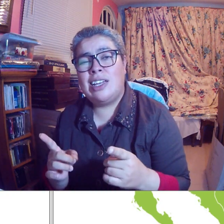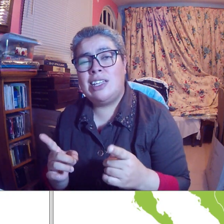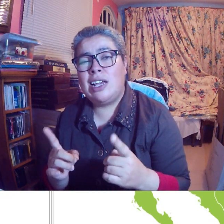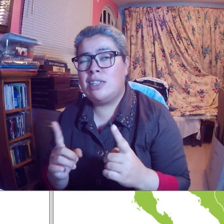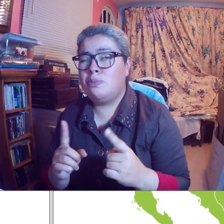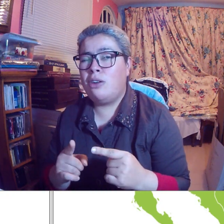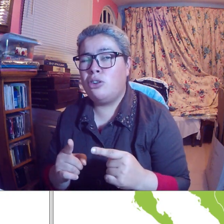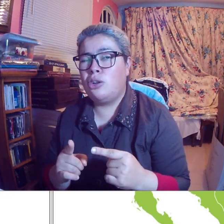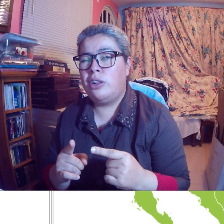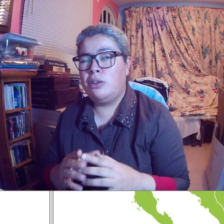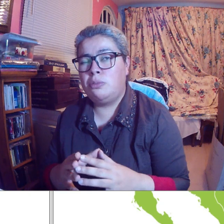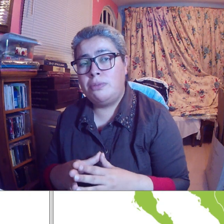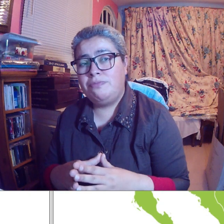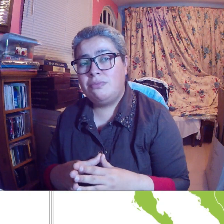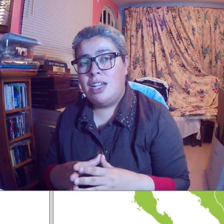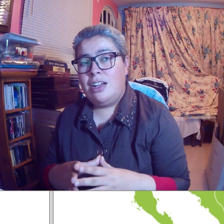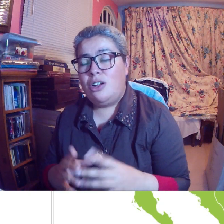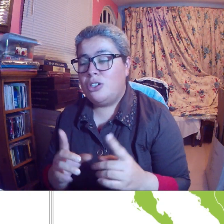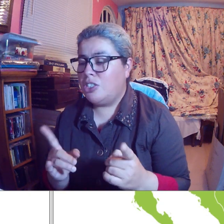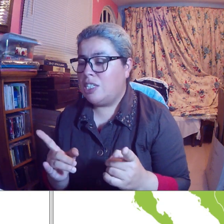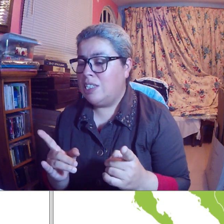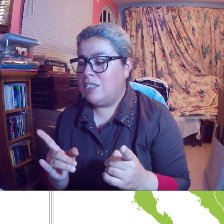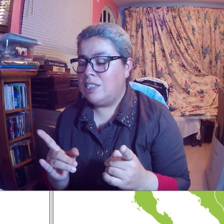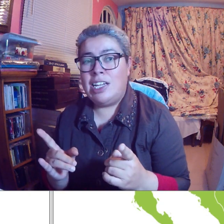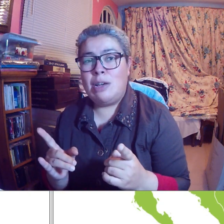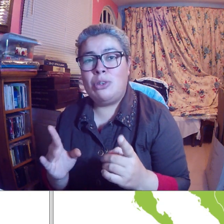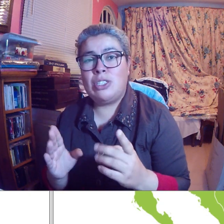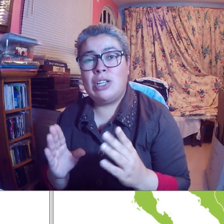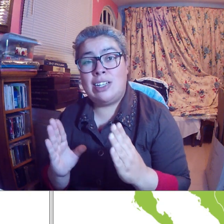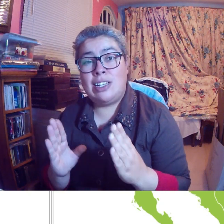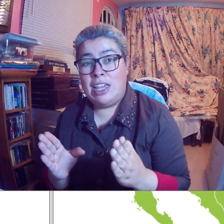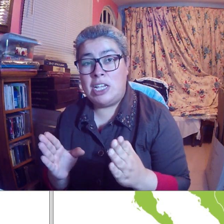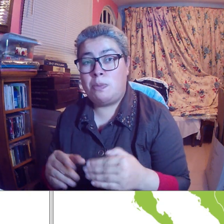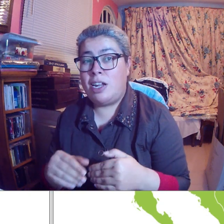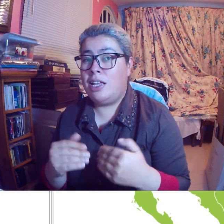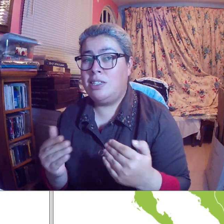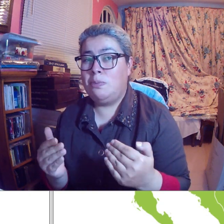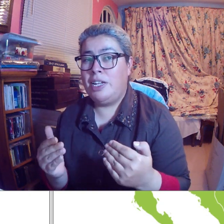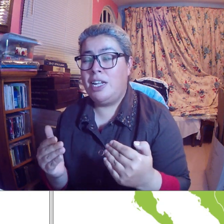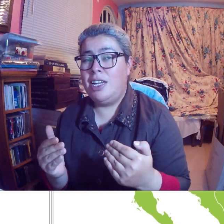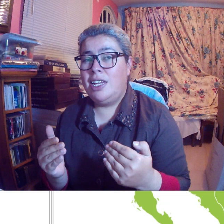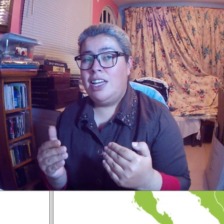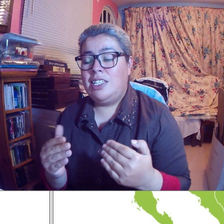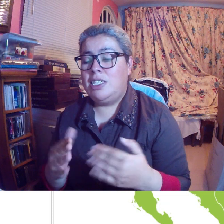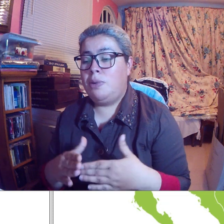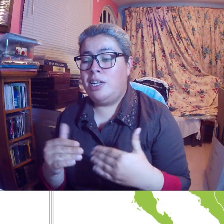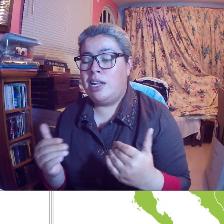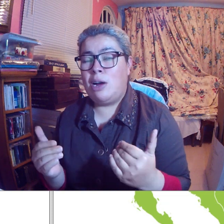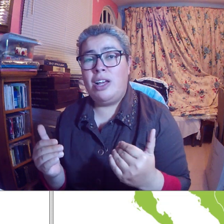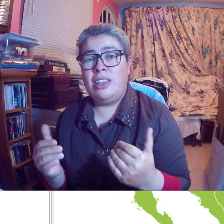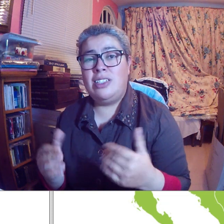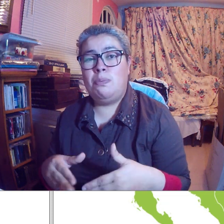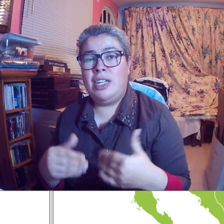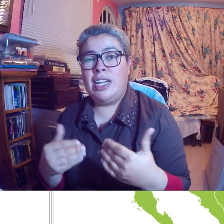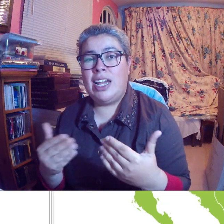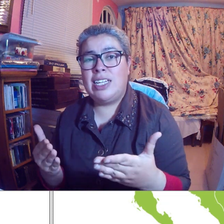estrategias didácticas para control de grupo. Los docentes enseñaríamos qué estrategias para la disciplina. Disciplina en el